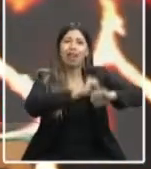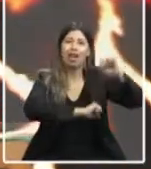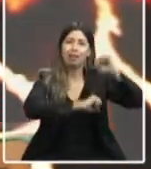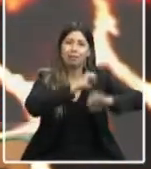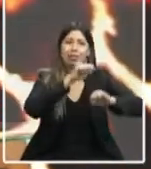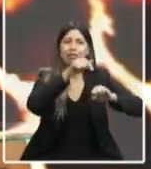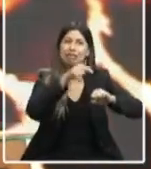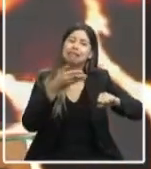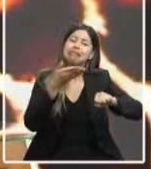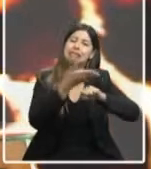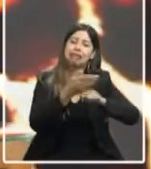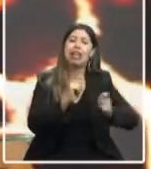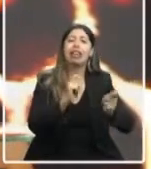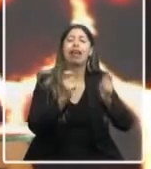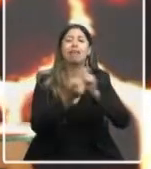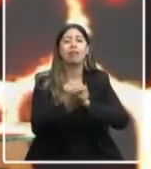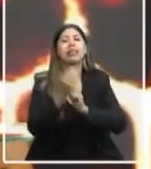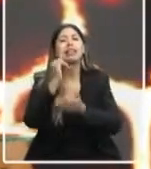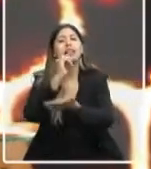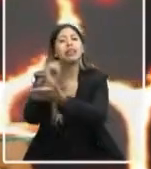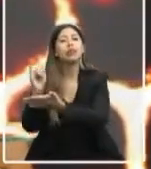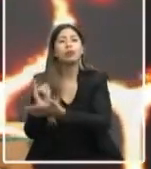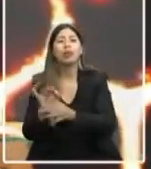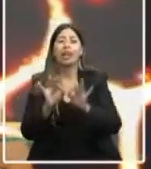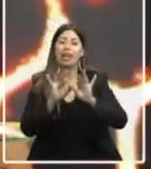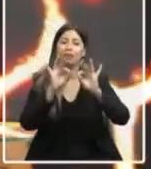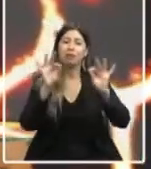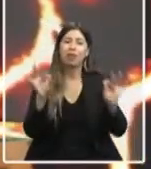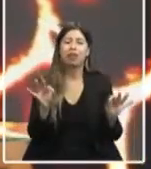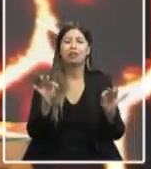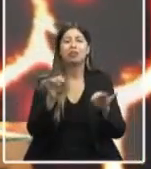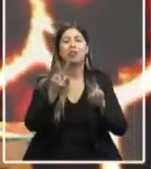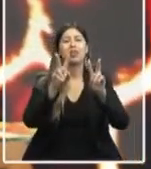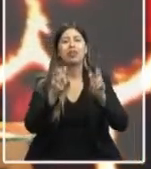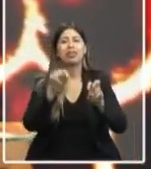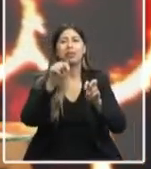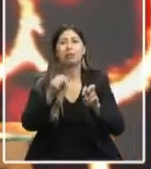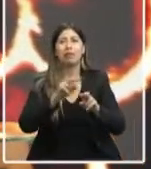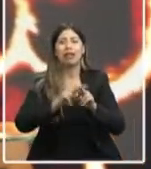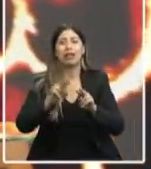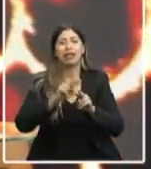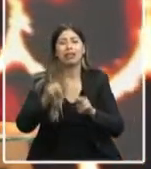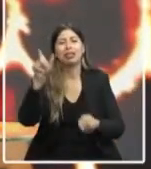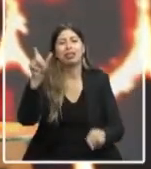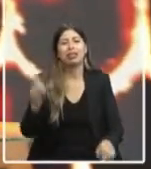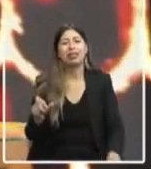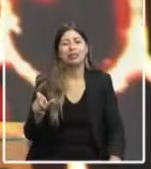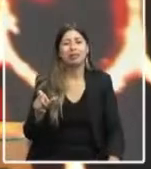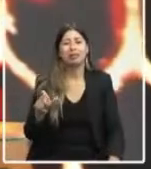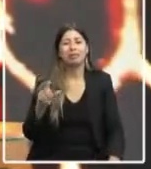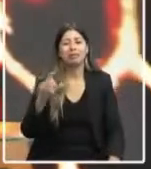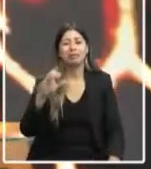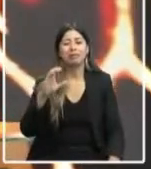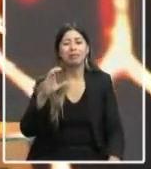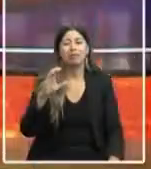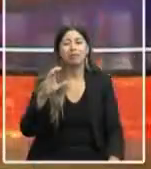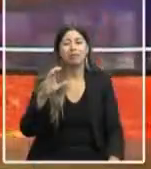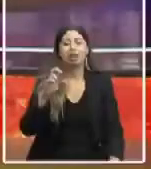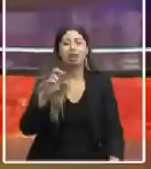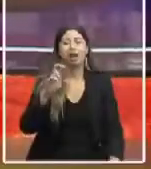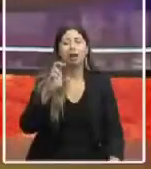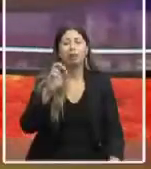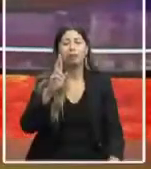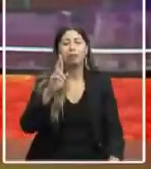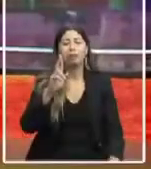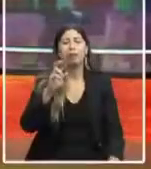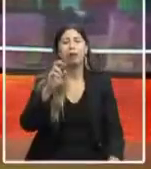llamado a transformarse, a las instituciones, a la educación, con todos los temas que planteó aquí Sirparta Dargust. Das Gupta. Muchas